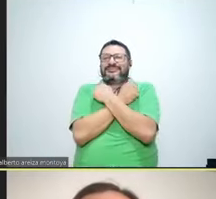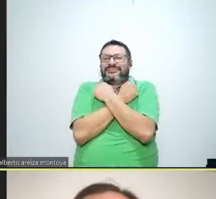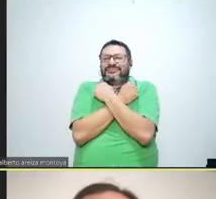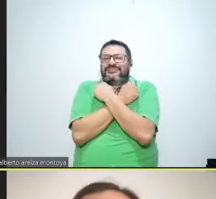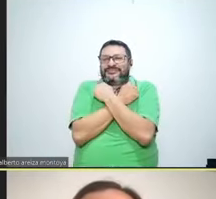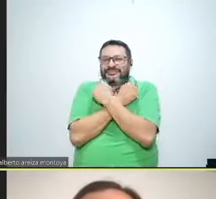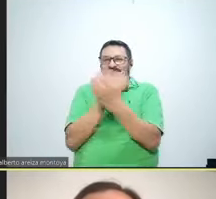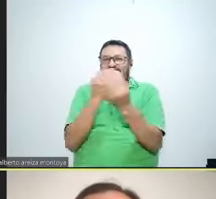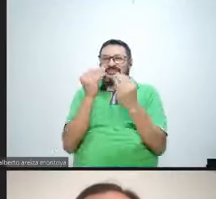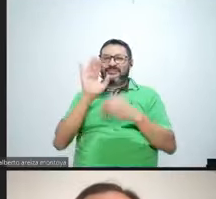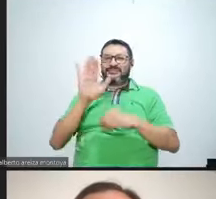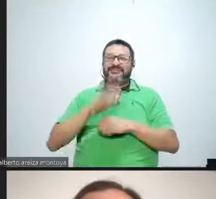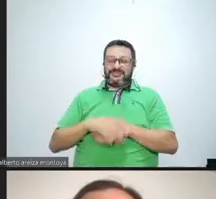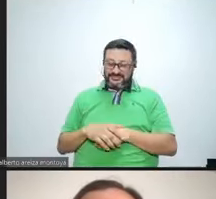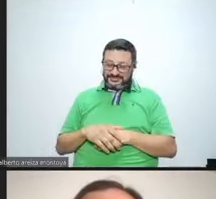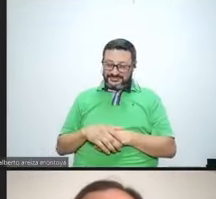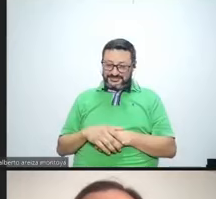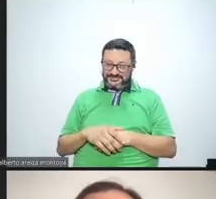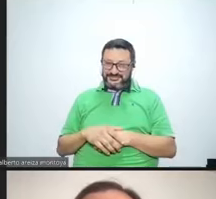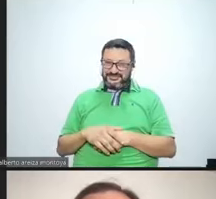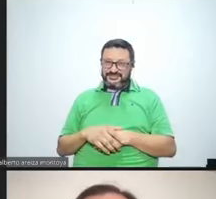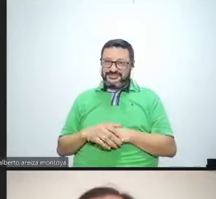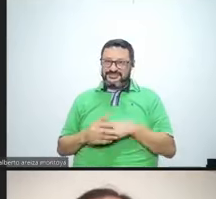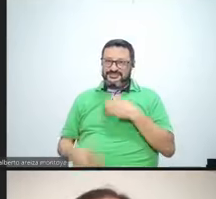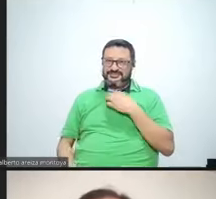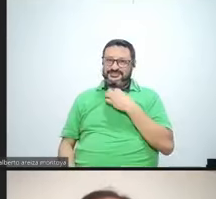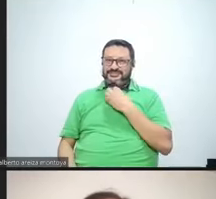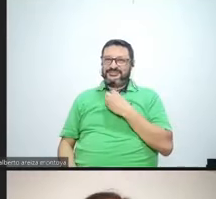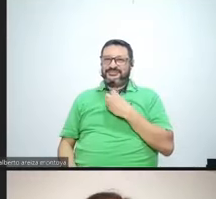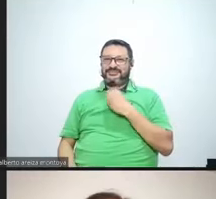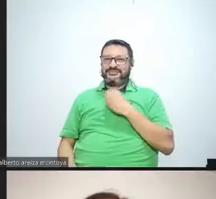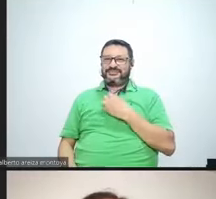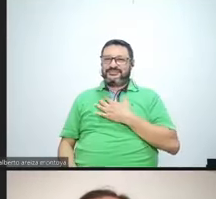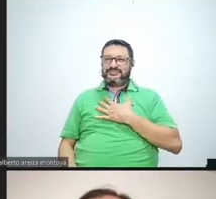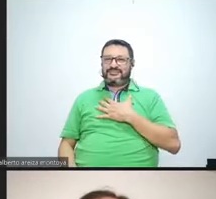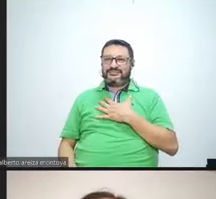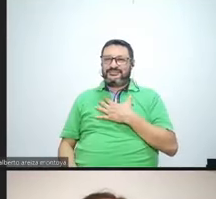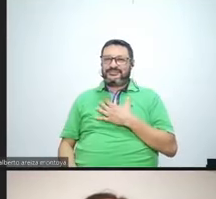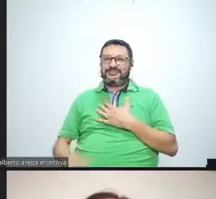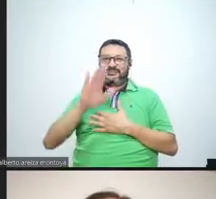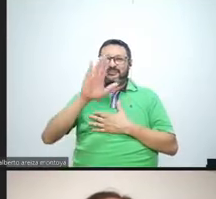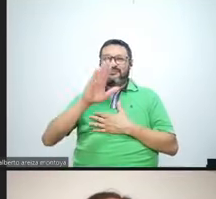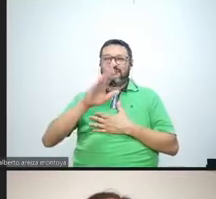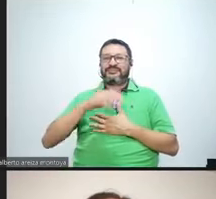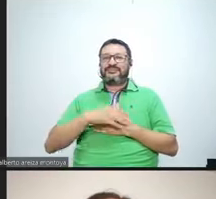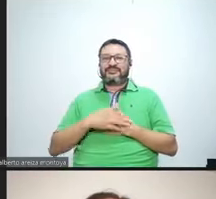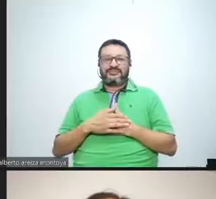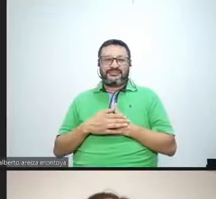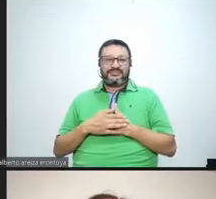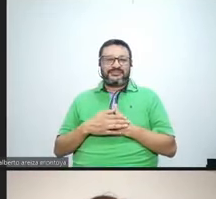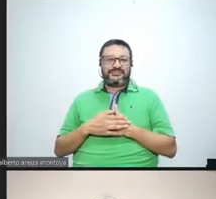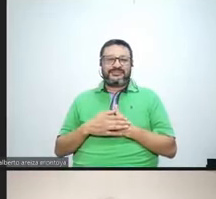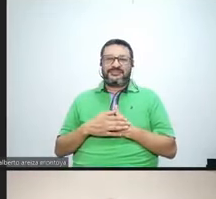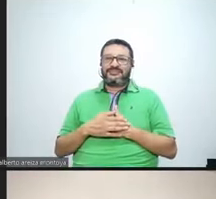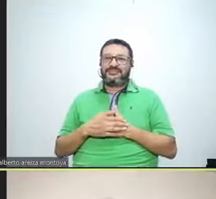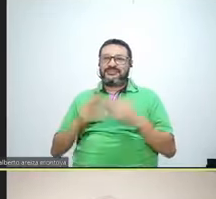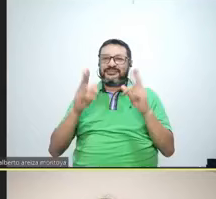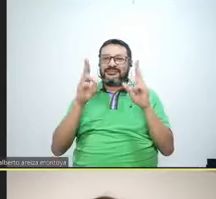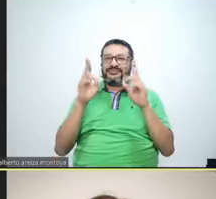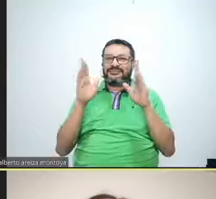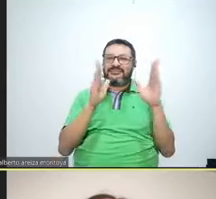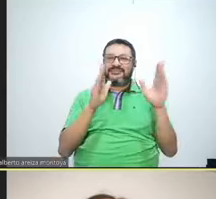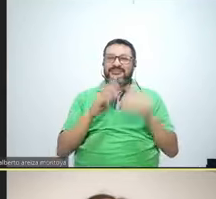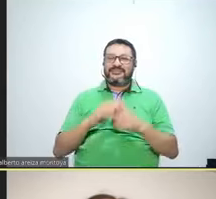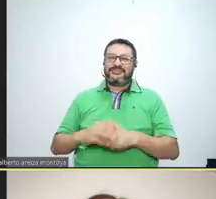corazón. Es que, claro, ¿sabe qué? Es que yo no sé, este pedacito, pues yo lo tenía como ahí como separado, pero